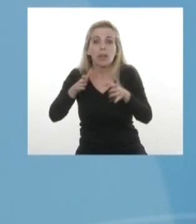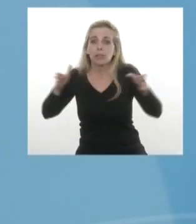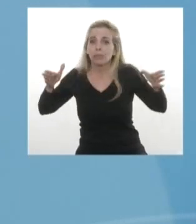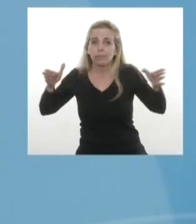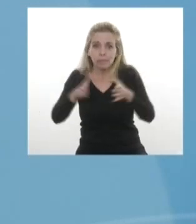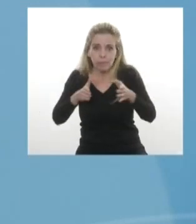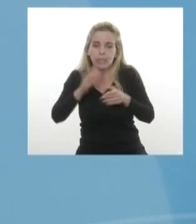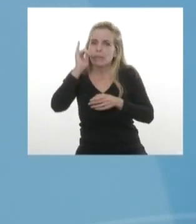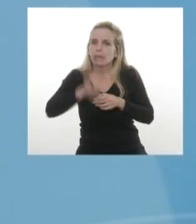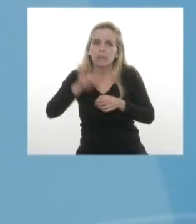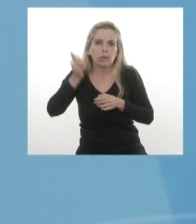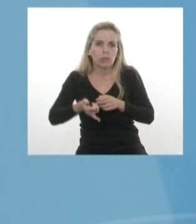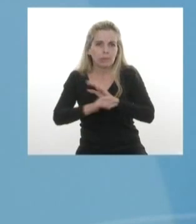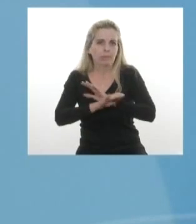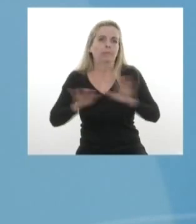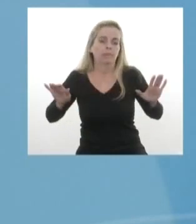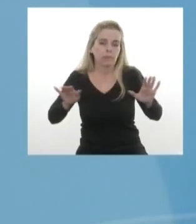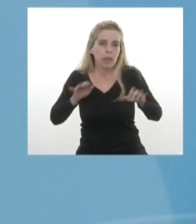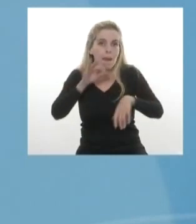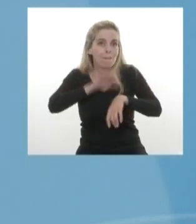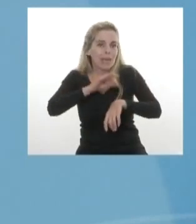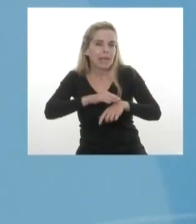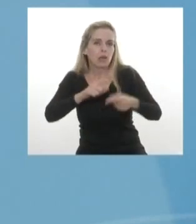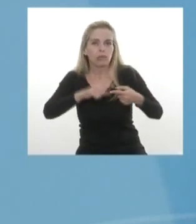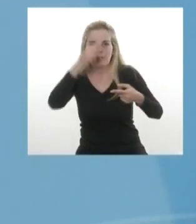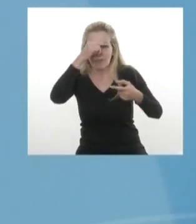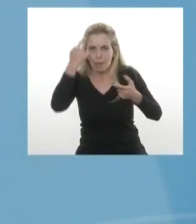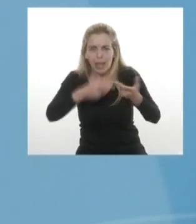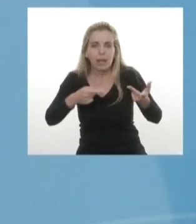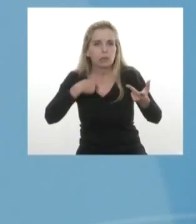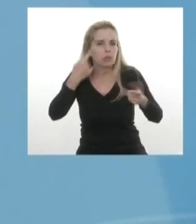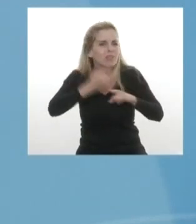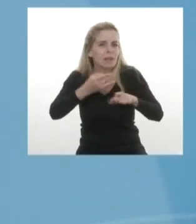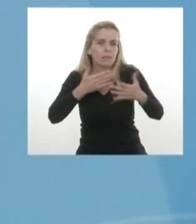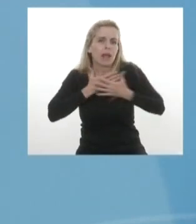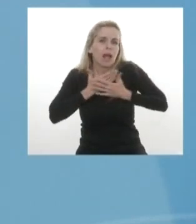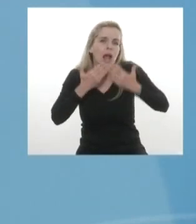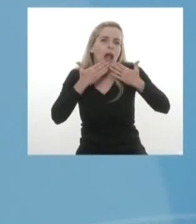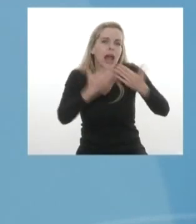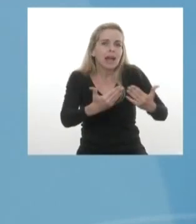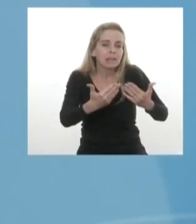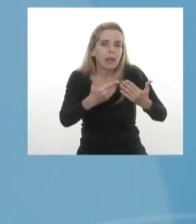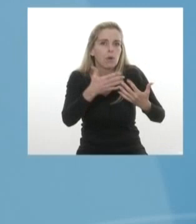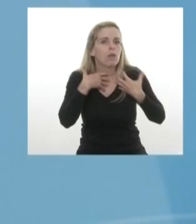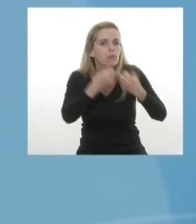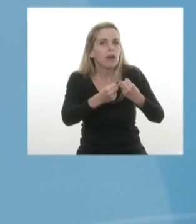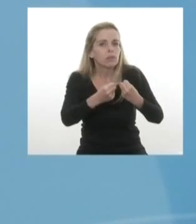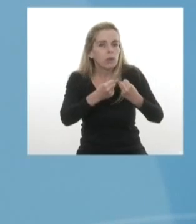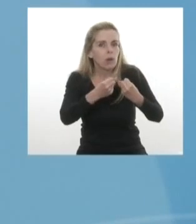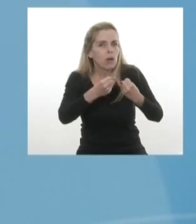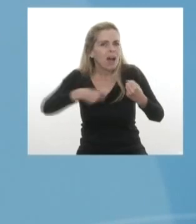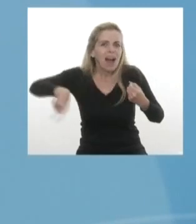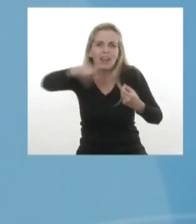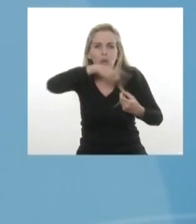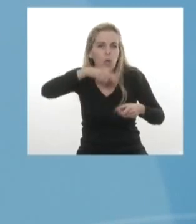El agotamiento de todo el personal de salud, a quien siempre le voy a estar agradecido por el esfuerzo que